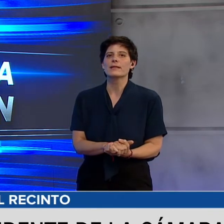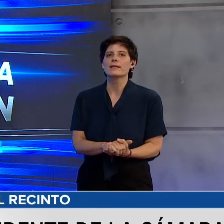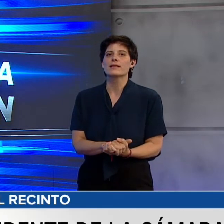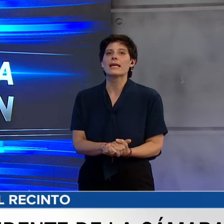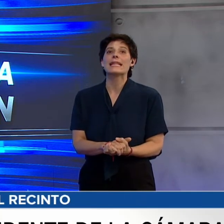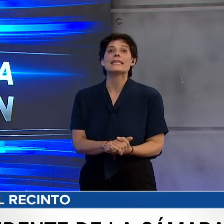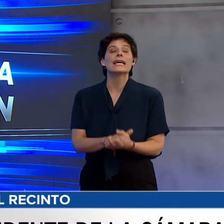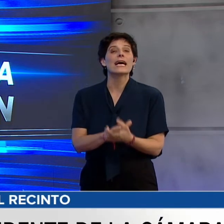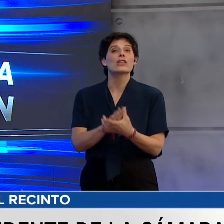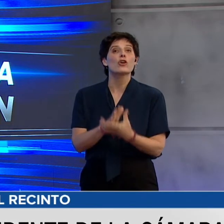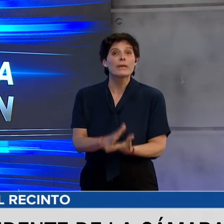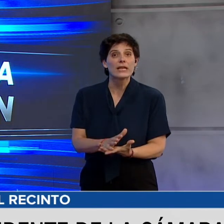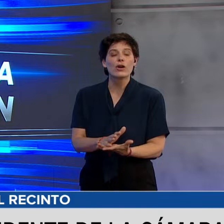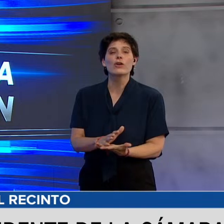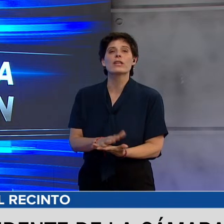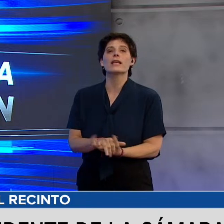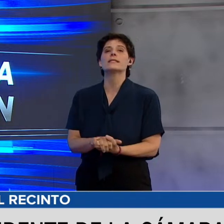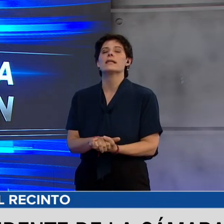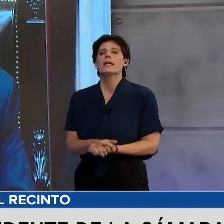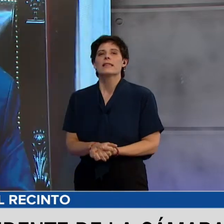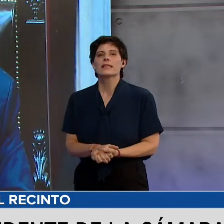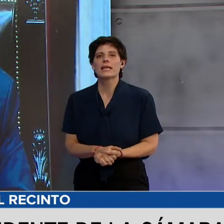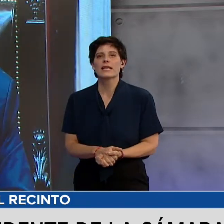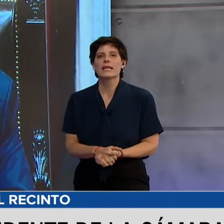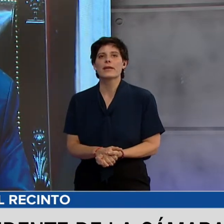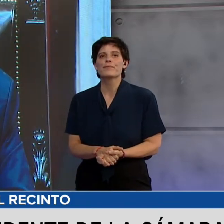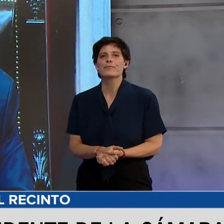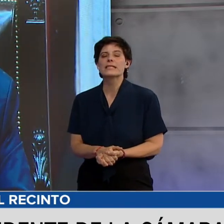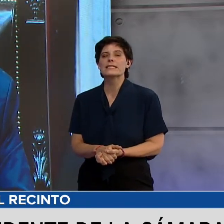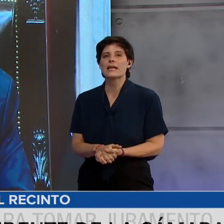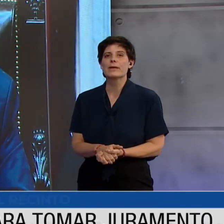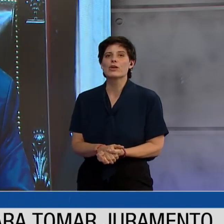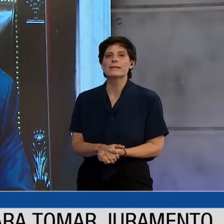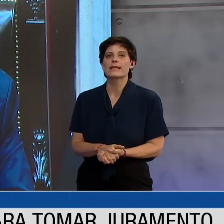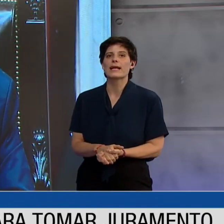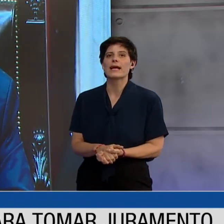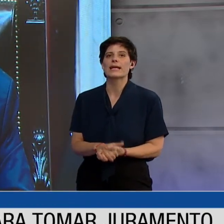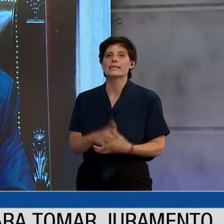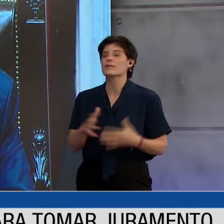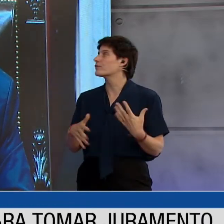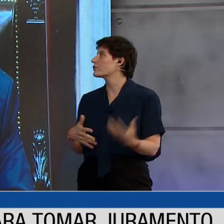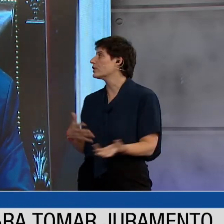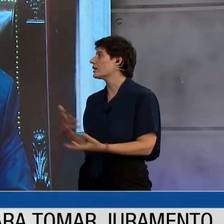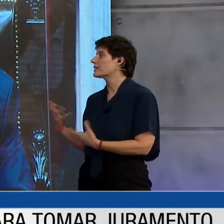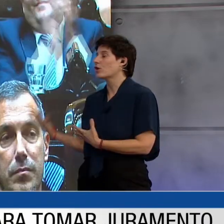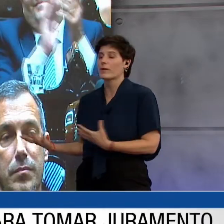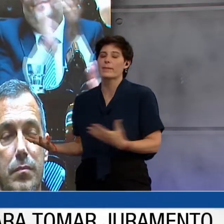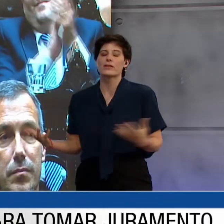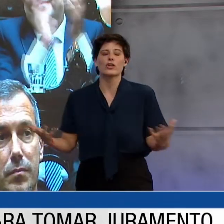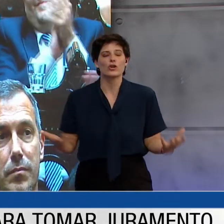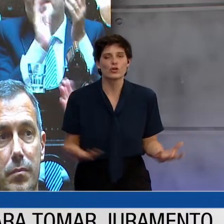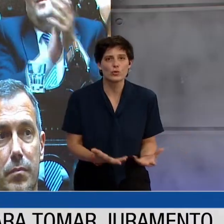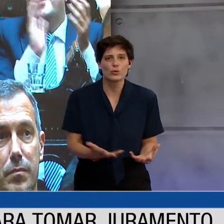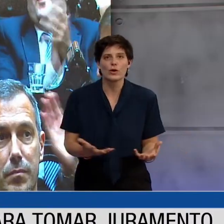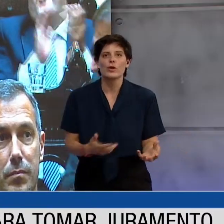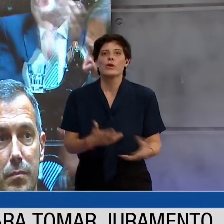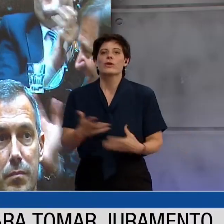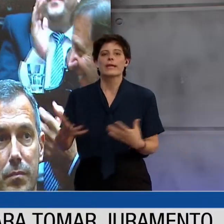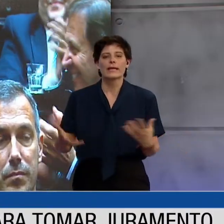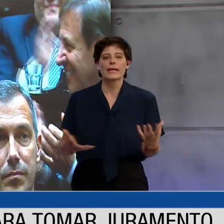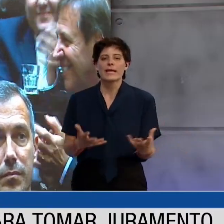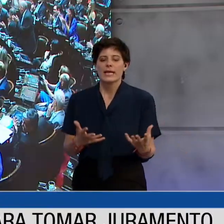a partir del día domingo, 10 de diciembre, comenzará a ejercer sus funciones. Obviamente hoy